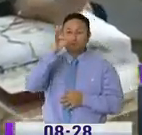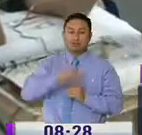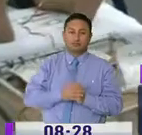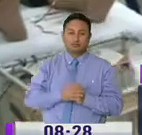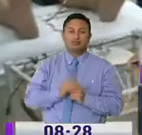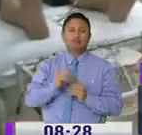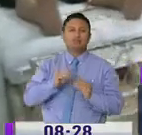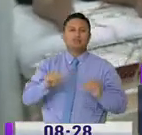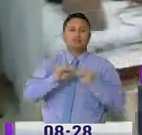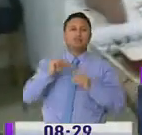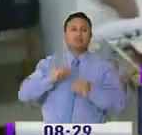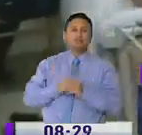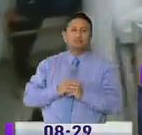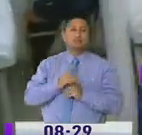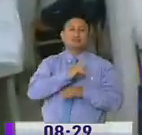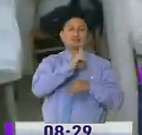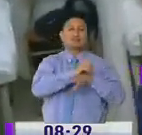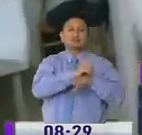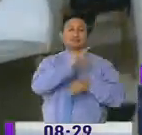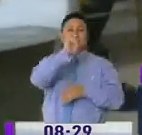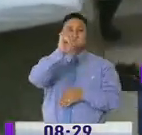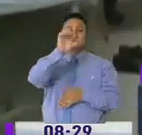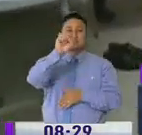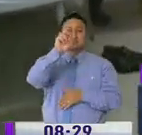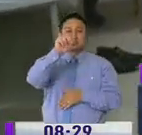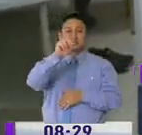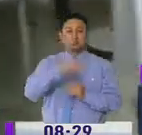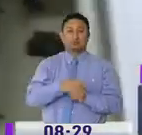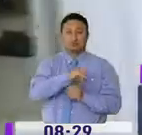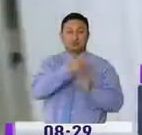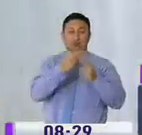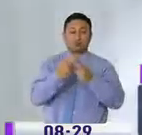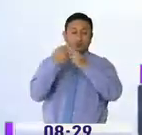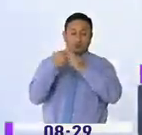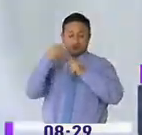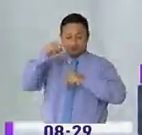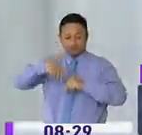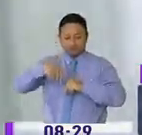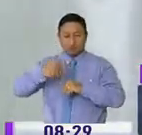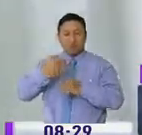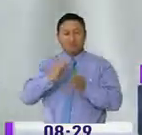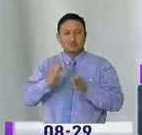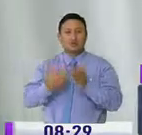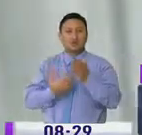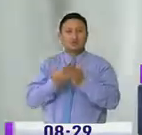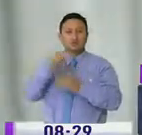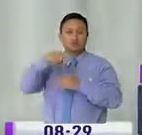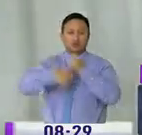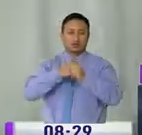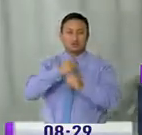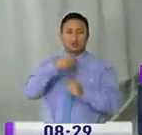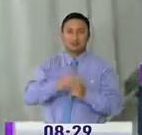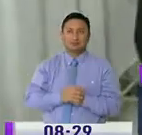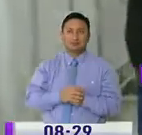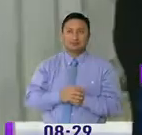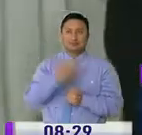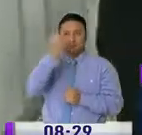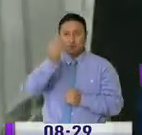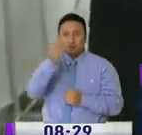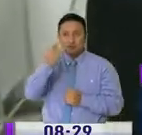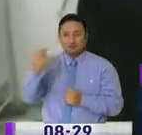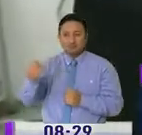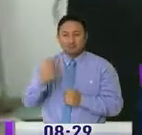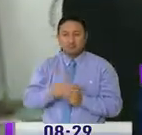encuentra con nosotros el doctor John, quien es el encargado precisamente de desarrollar esta técnica milenaria aquí en este centro de salud. Muy buenos días,